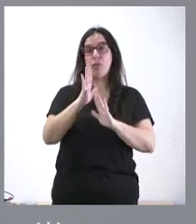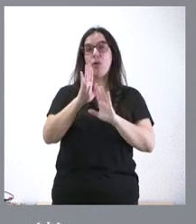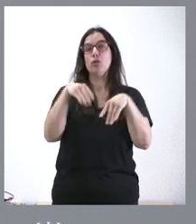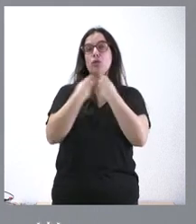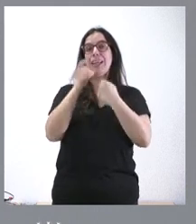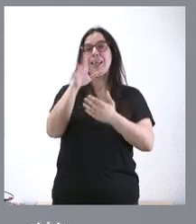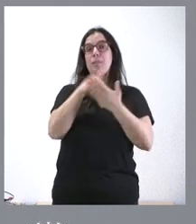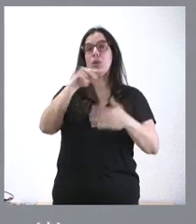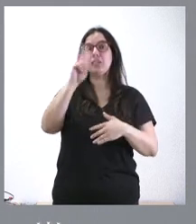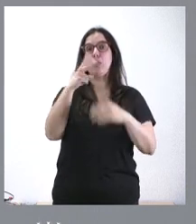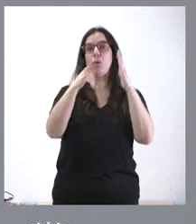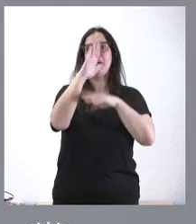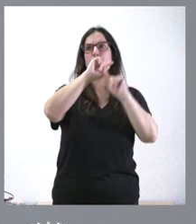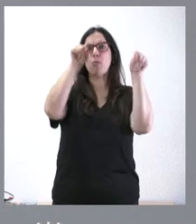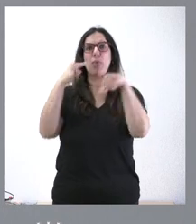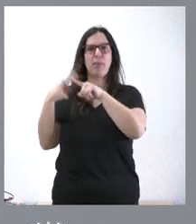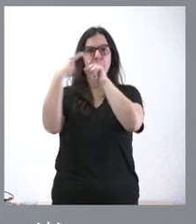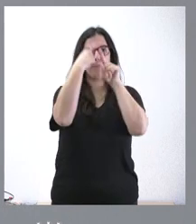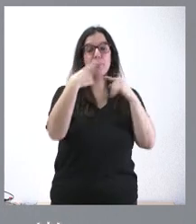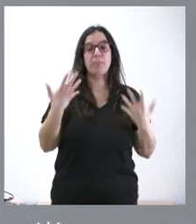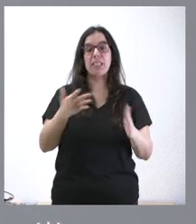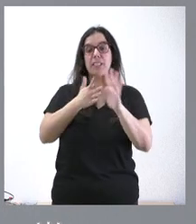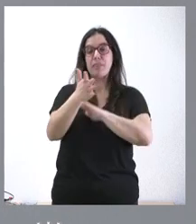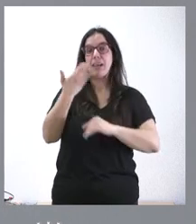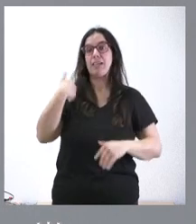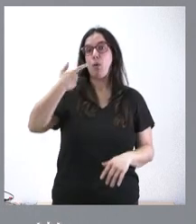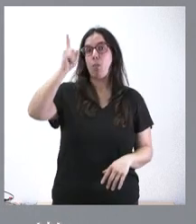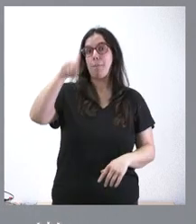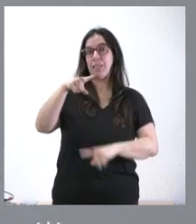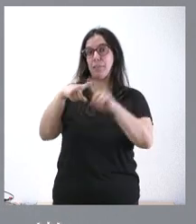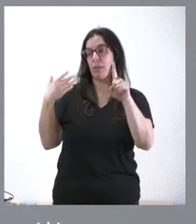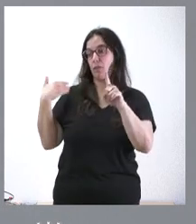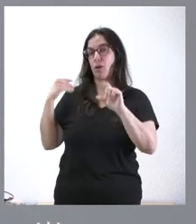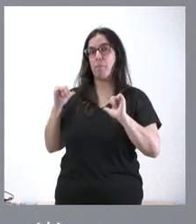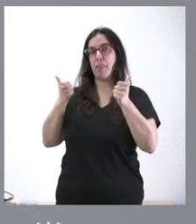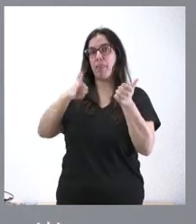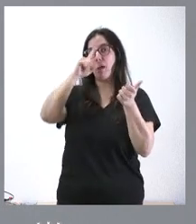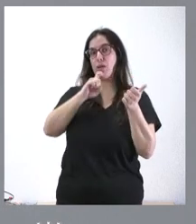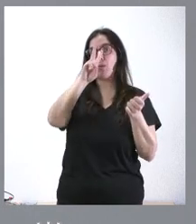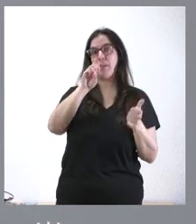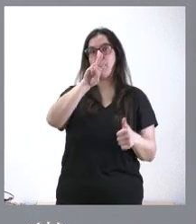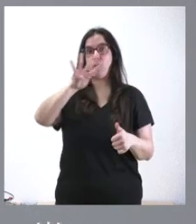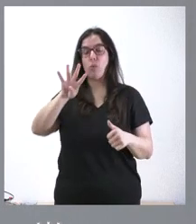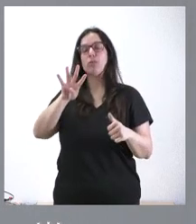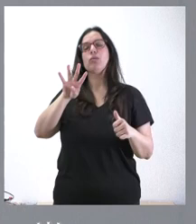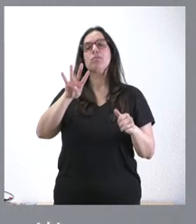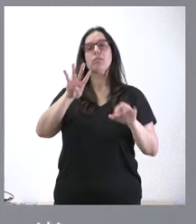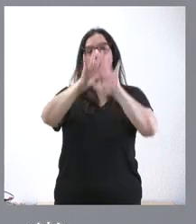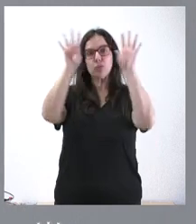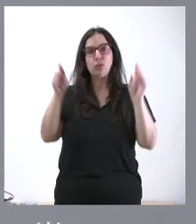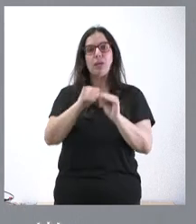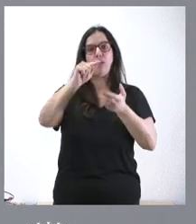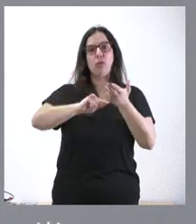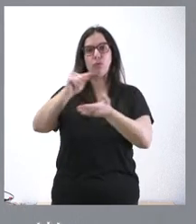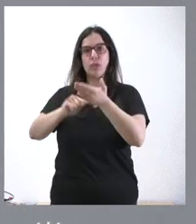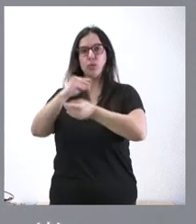euros es poner de manifiesto que cuando se cumple mes y medio desde que comenzara este año 2024 el volven total de contratos